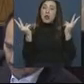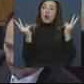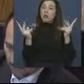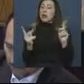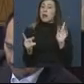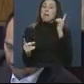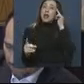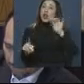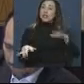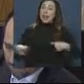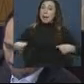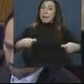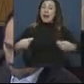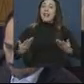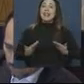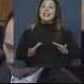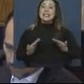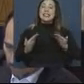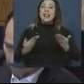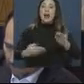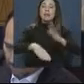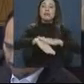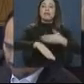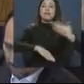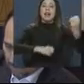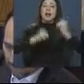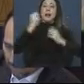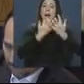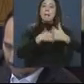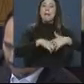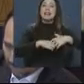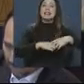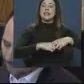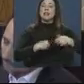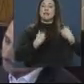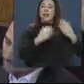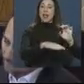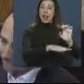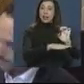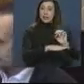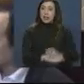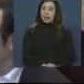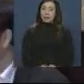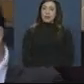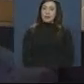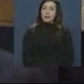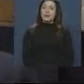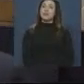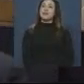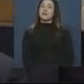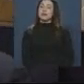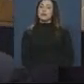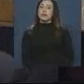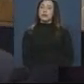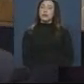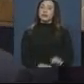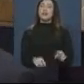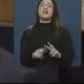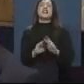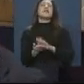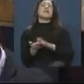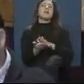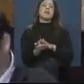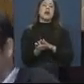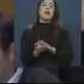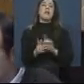mercado, se entregan por concesión por parte del Estado. Eso ocurre, por ejemplo,